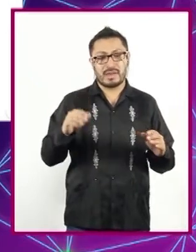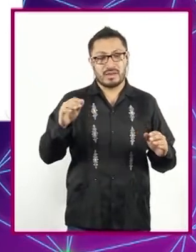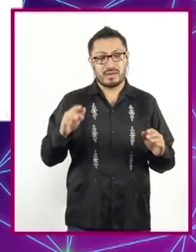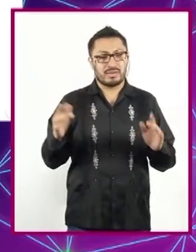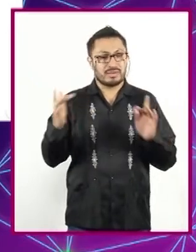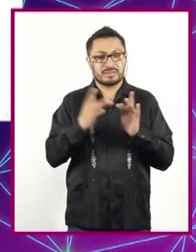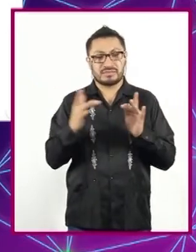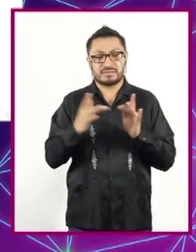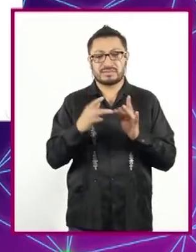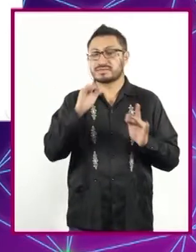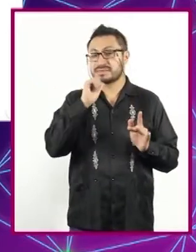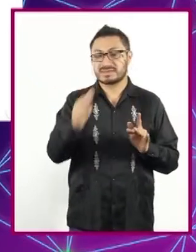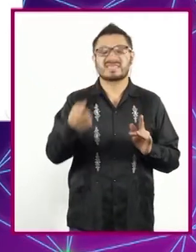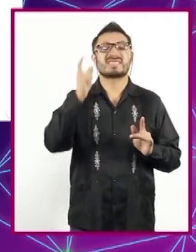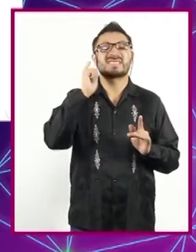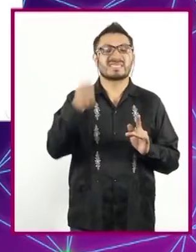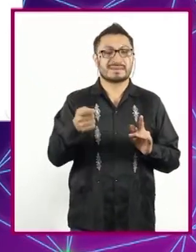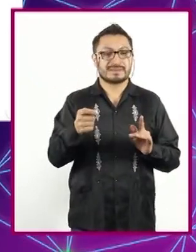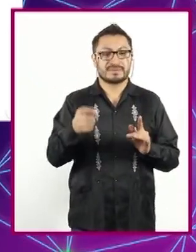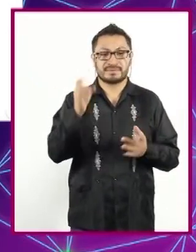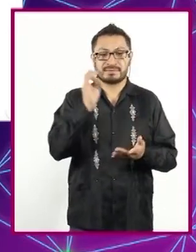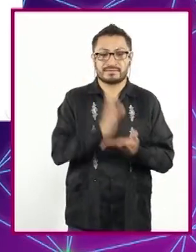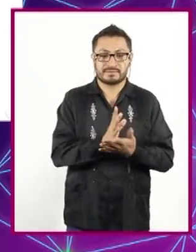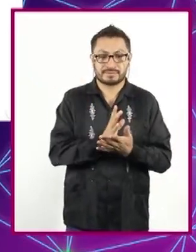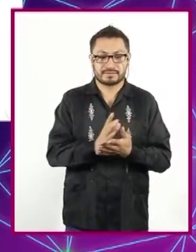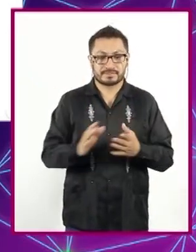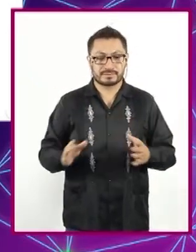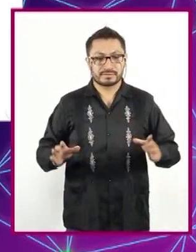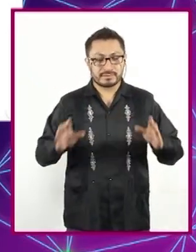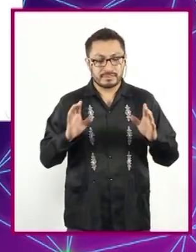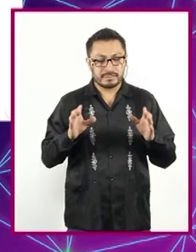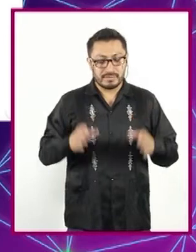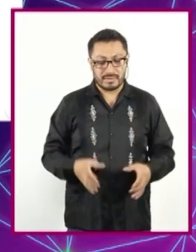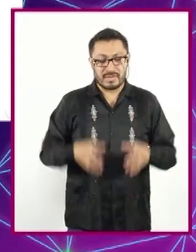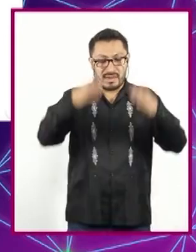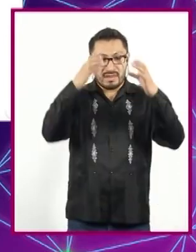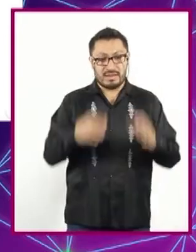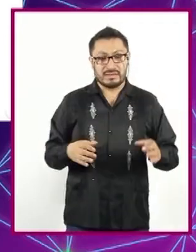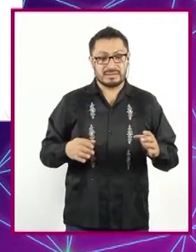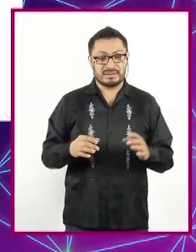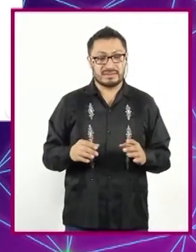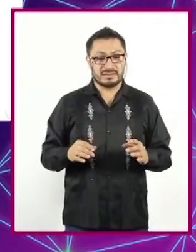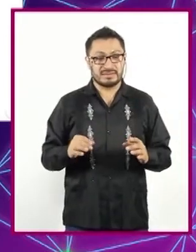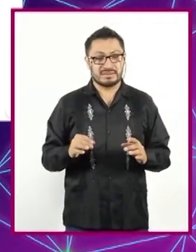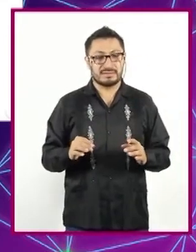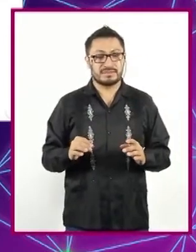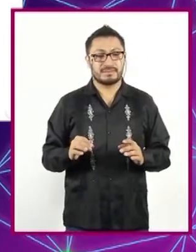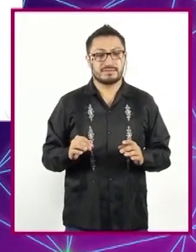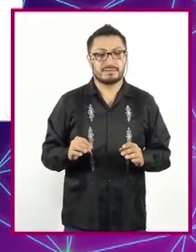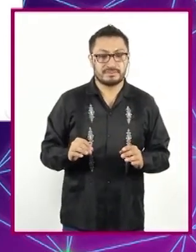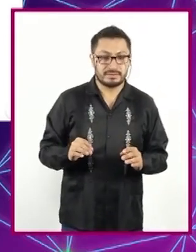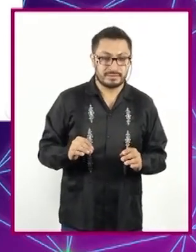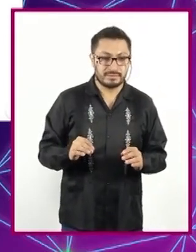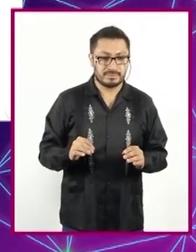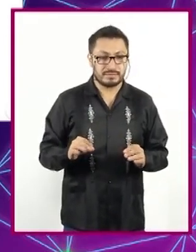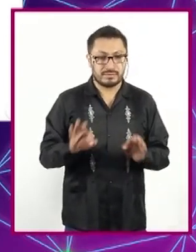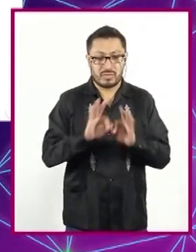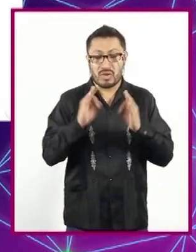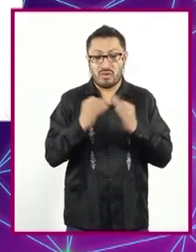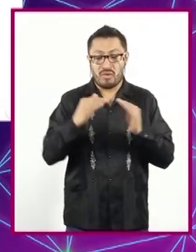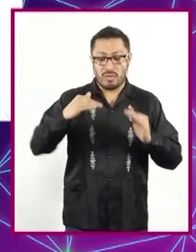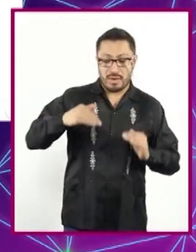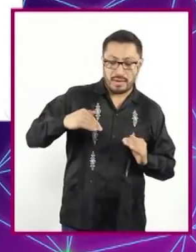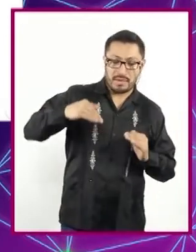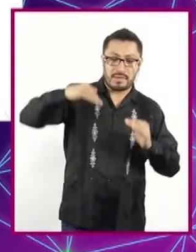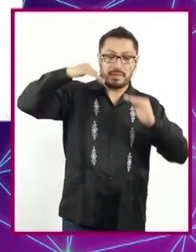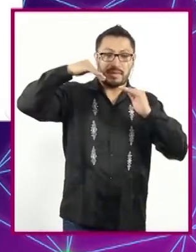toque, es decir, solo sobre el cuerpo del cilindro. Se coloca el plano de forma inclinada para